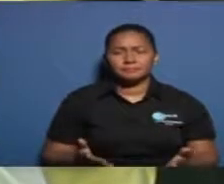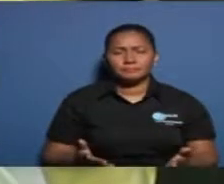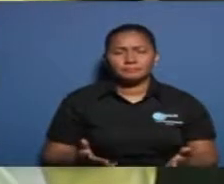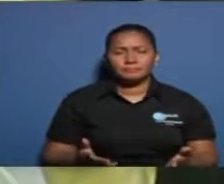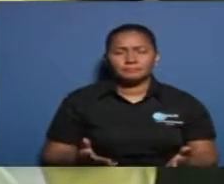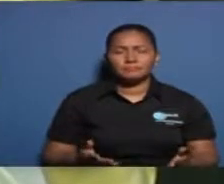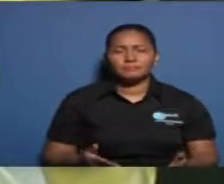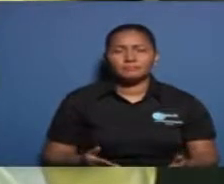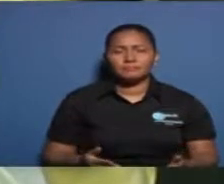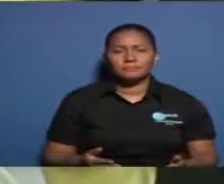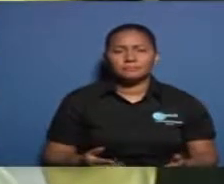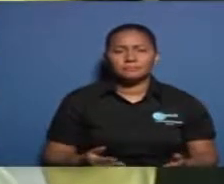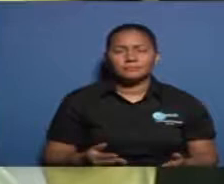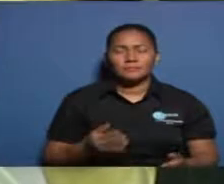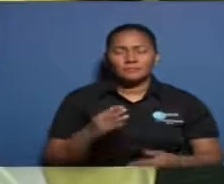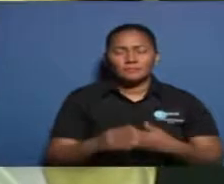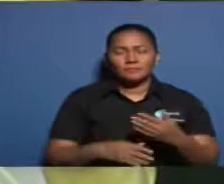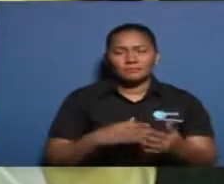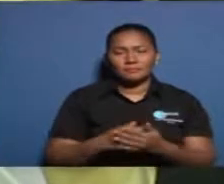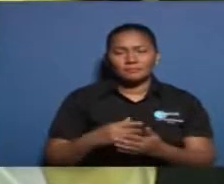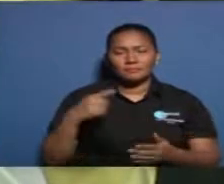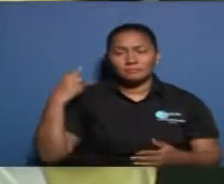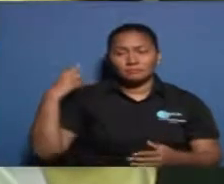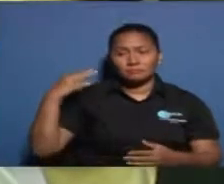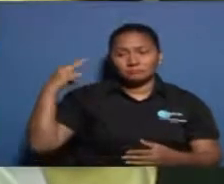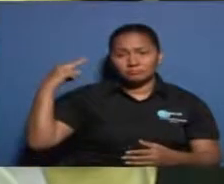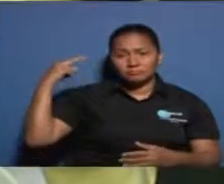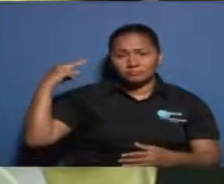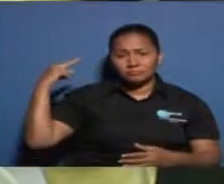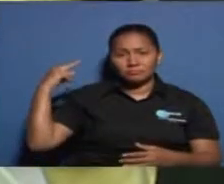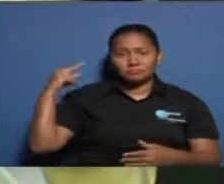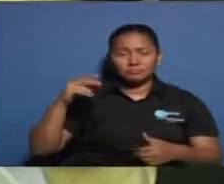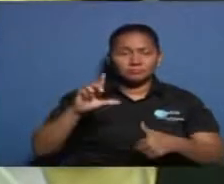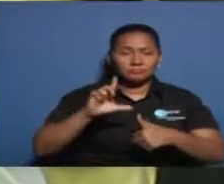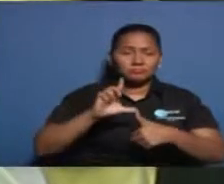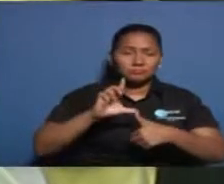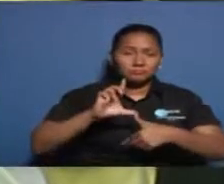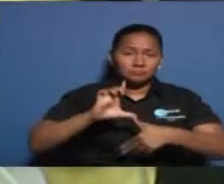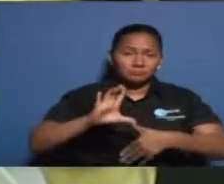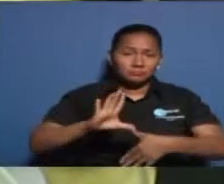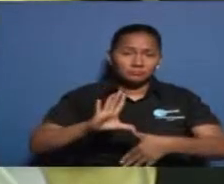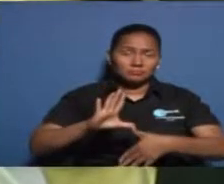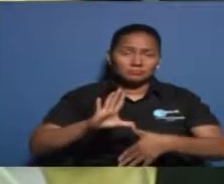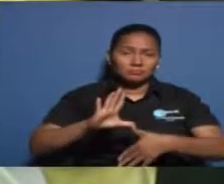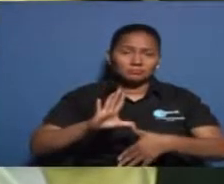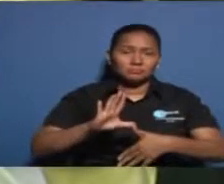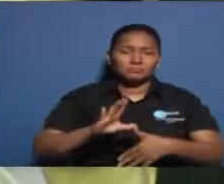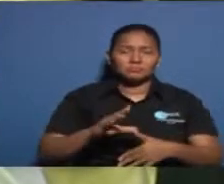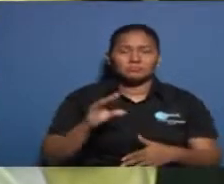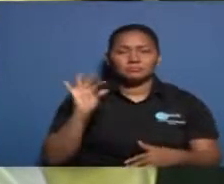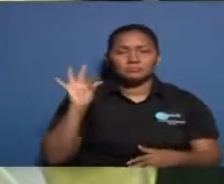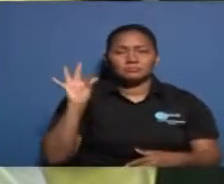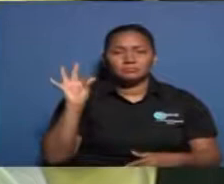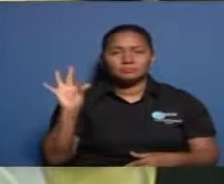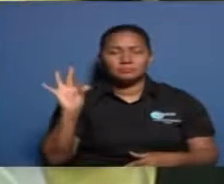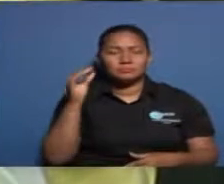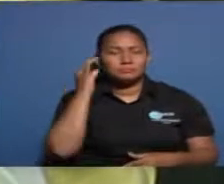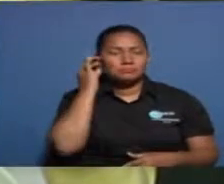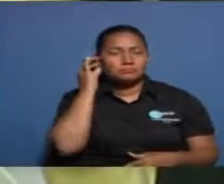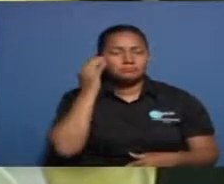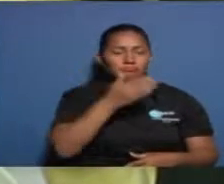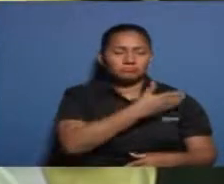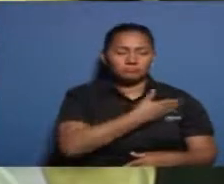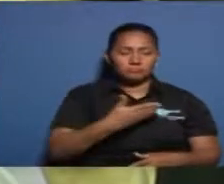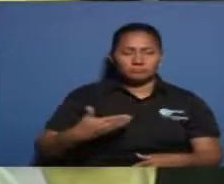solo en toda la historia de américa la tienda había habido nueve presidentas incluso hasta michelle bachelet en yo tampoco excepción en